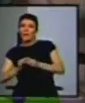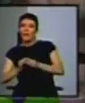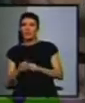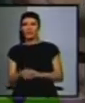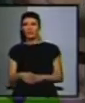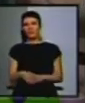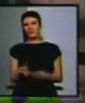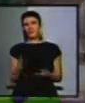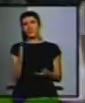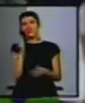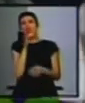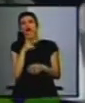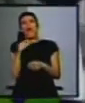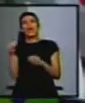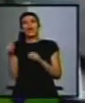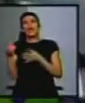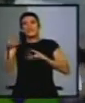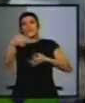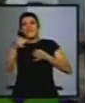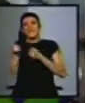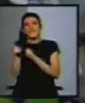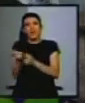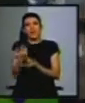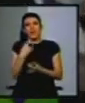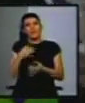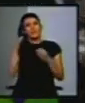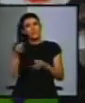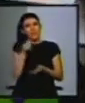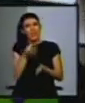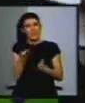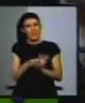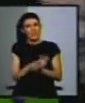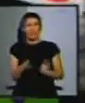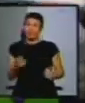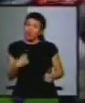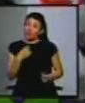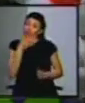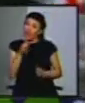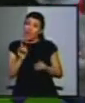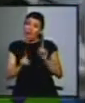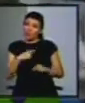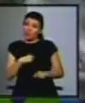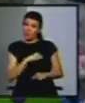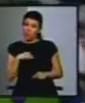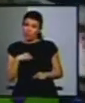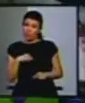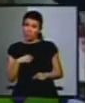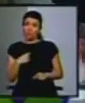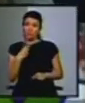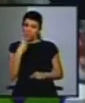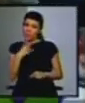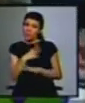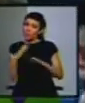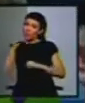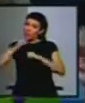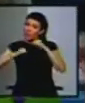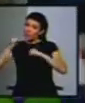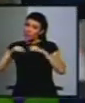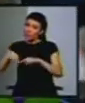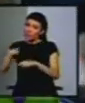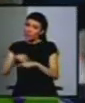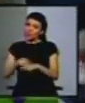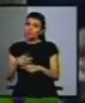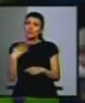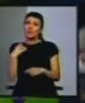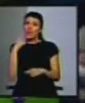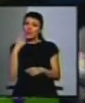sostener razonablemente que hubo lobby. Yo señalé algunos nombres de parlamentarios donde yo he visto mucha actividad de la industria para victimizar a